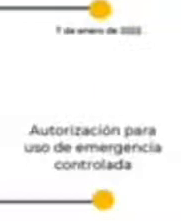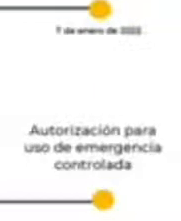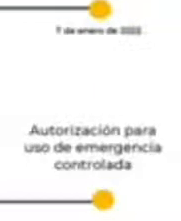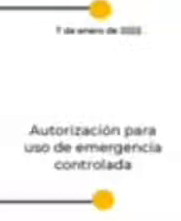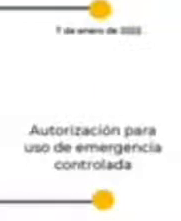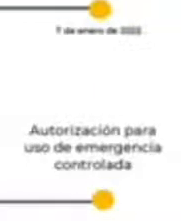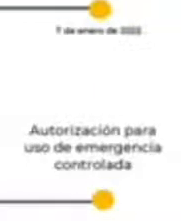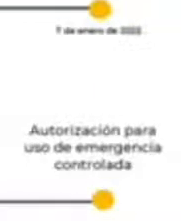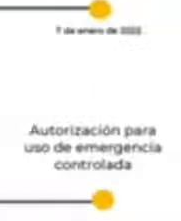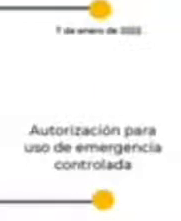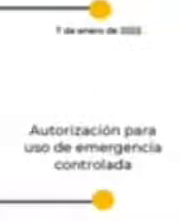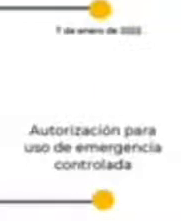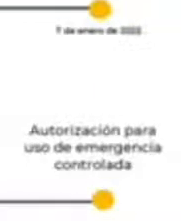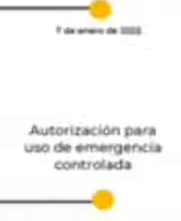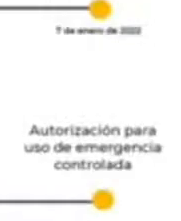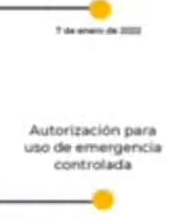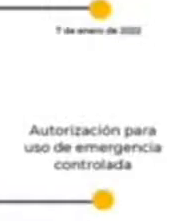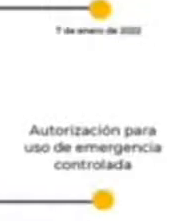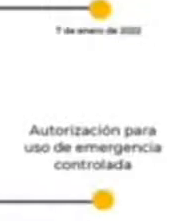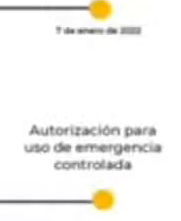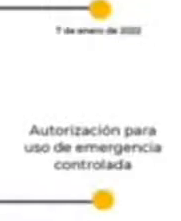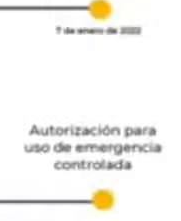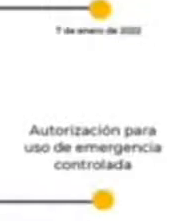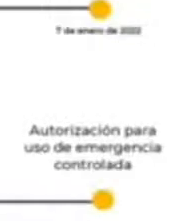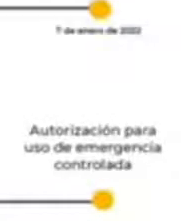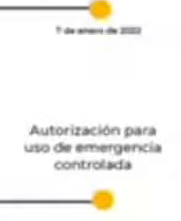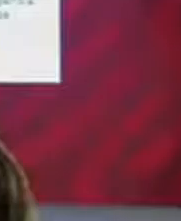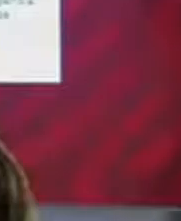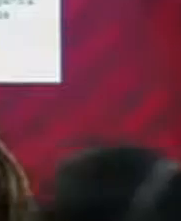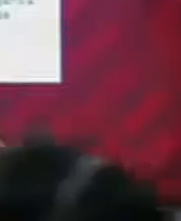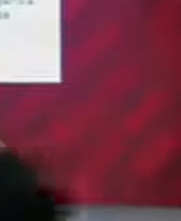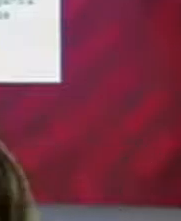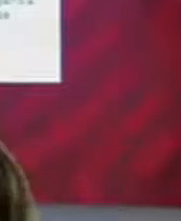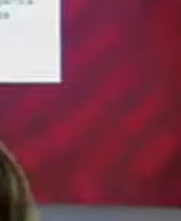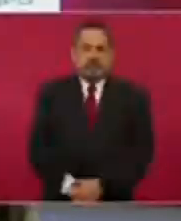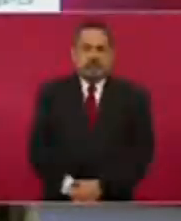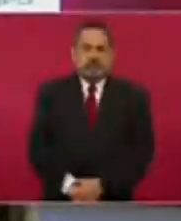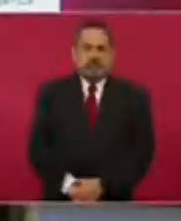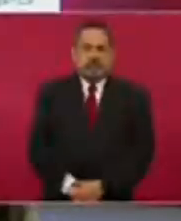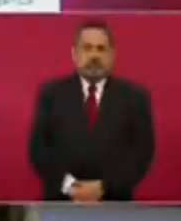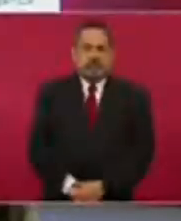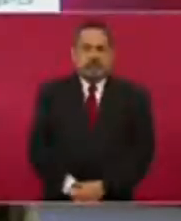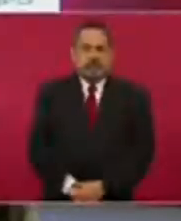intercambio con esta agencia de Estados Unidos.